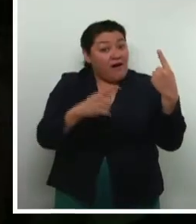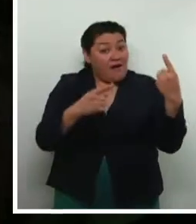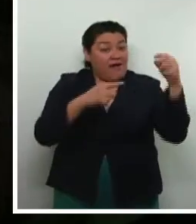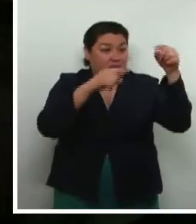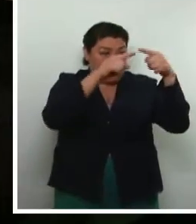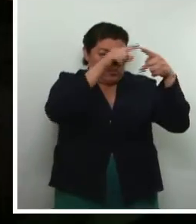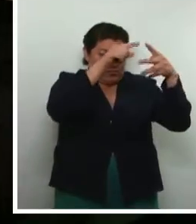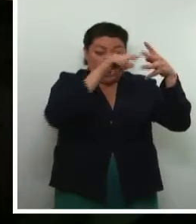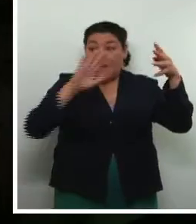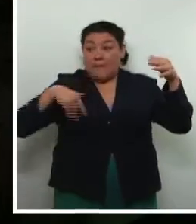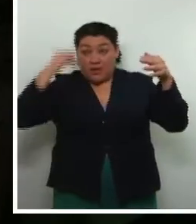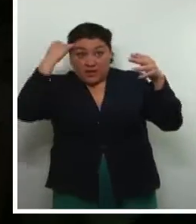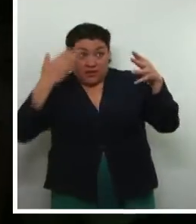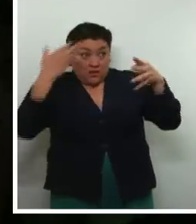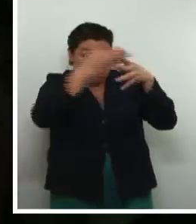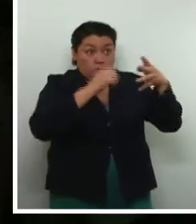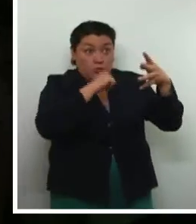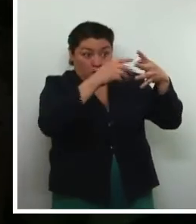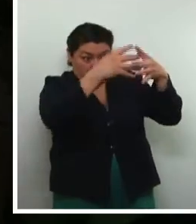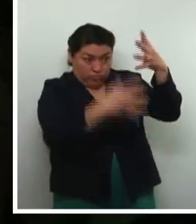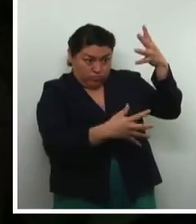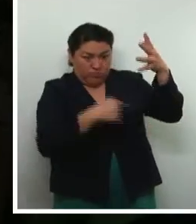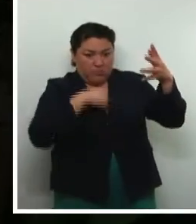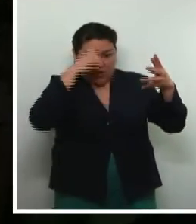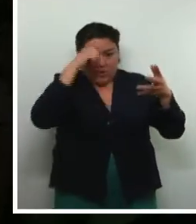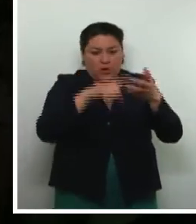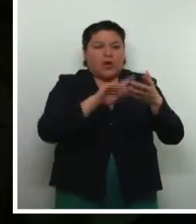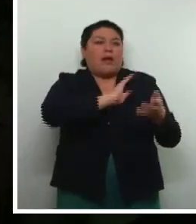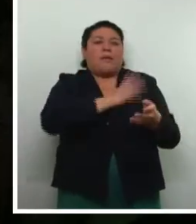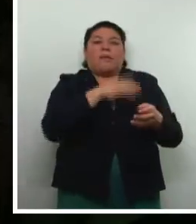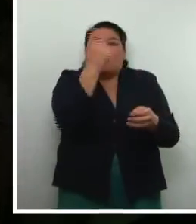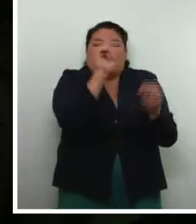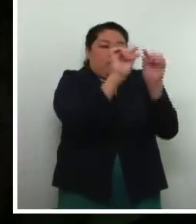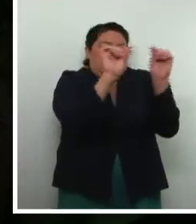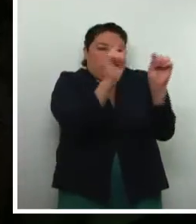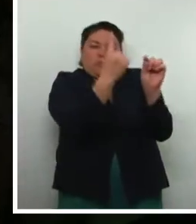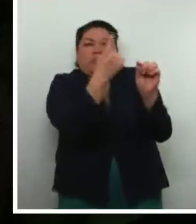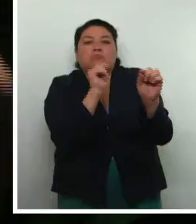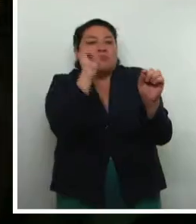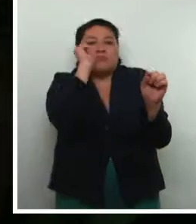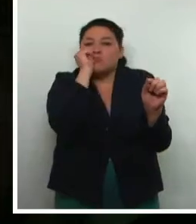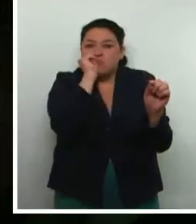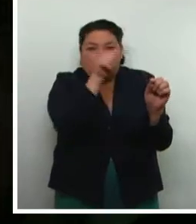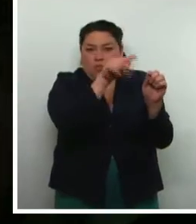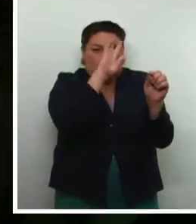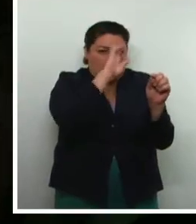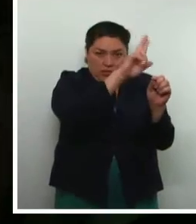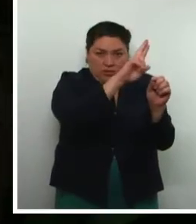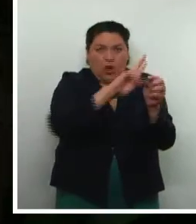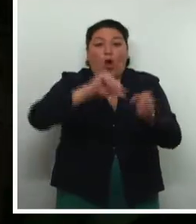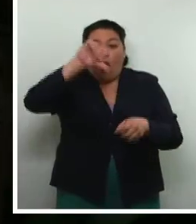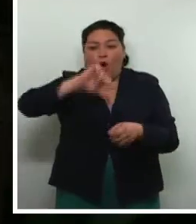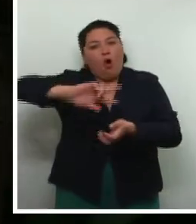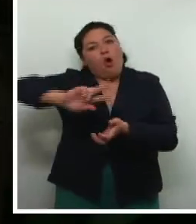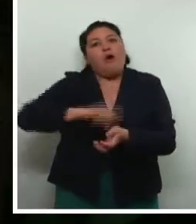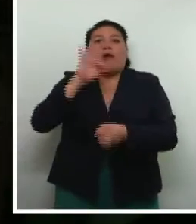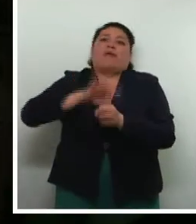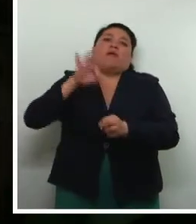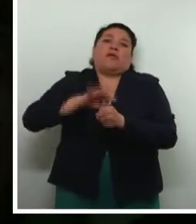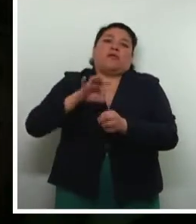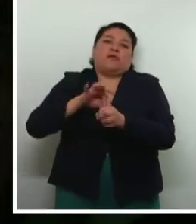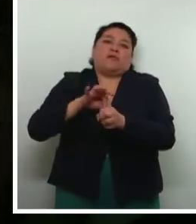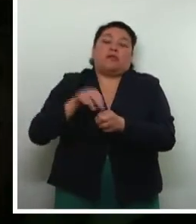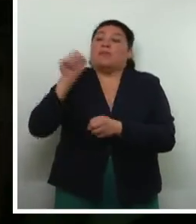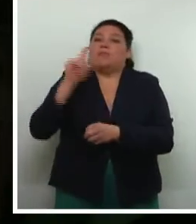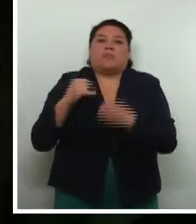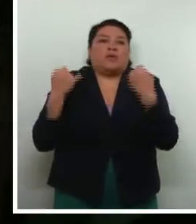no reservadas del artículo, que ha de haber habido una oración, pero de todas maneras, esa la volvimos a votar el día de hoy, y eso